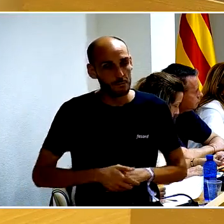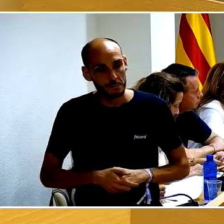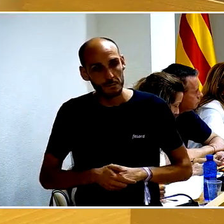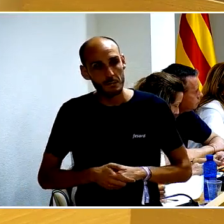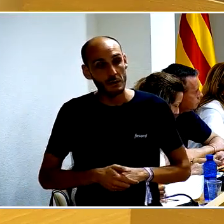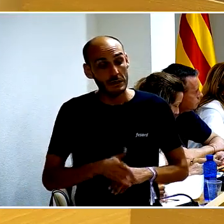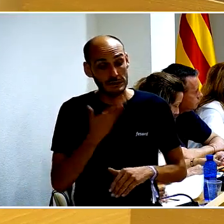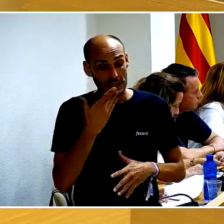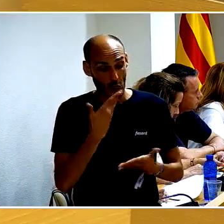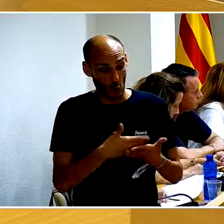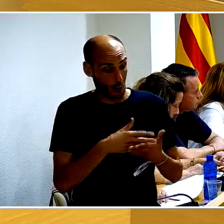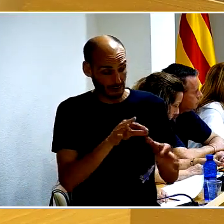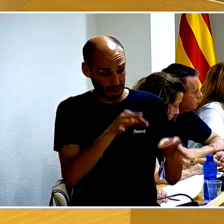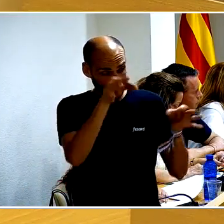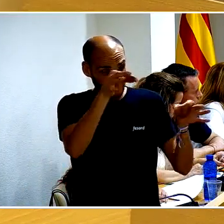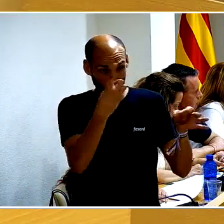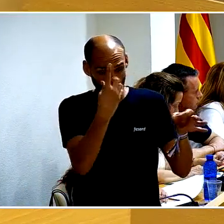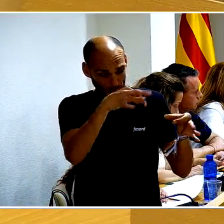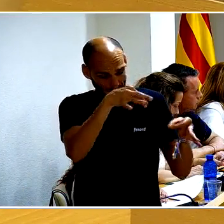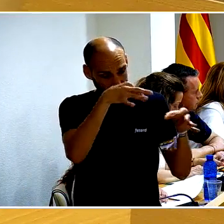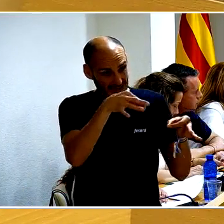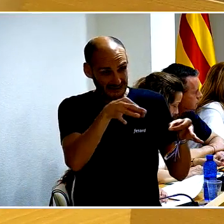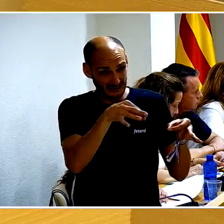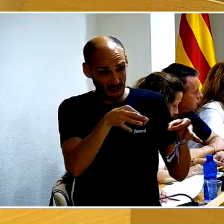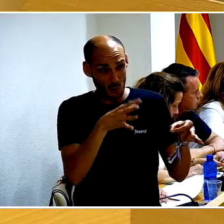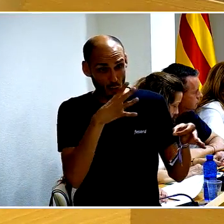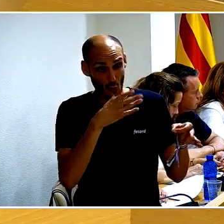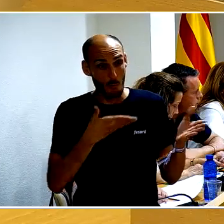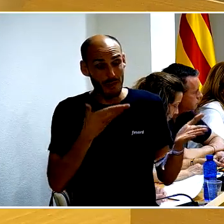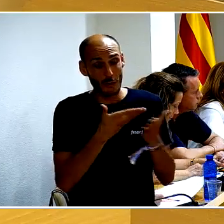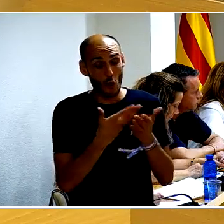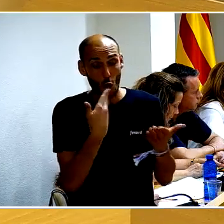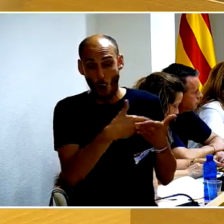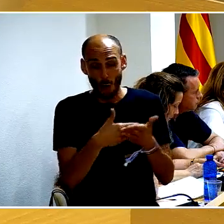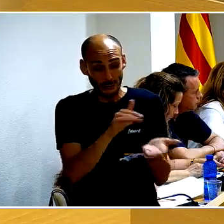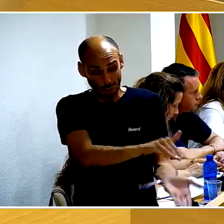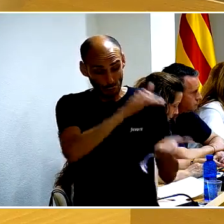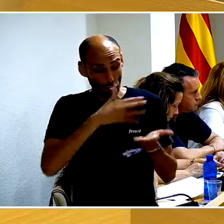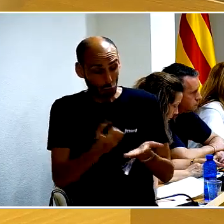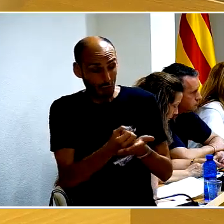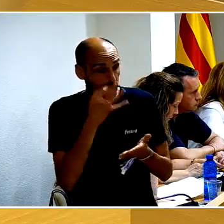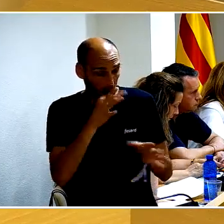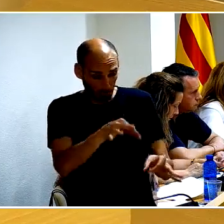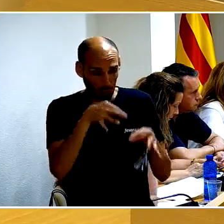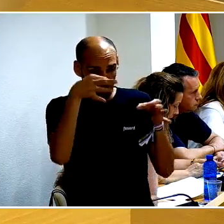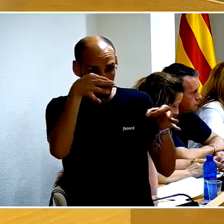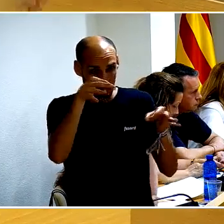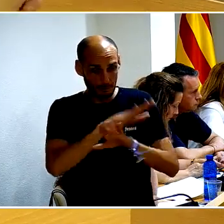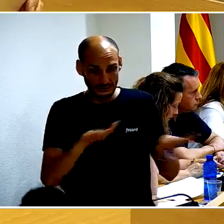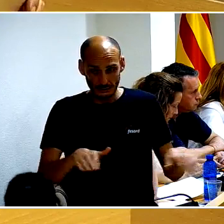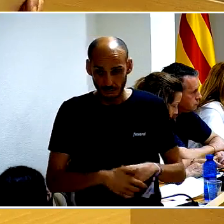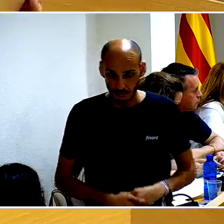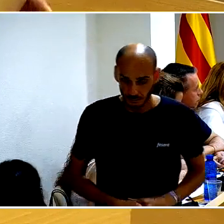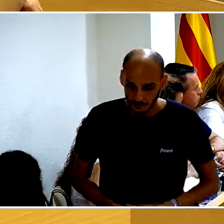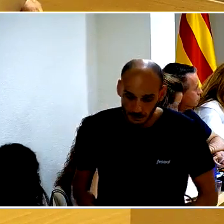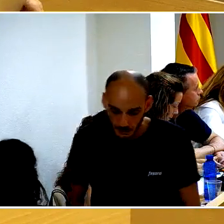toda la documentación que tienen, porque pedimos toda la documentación y solamente se nos ha dado esta. Esa es la primera pregunta.